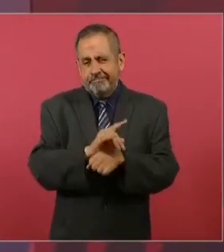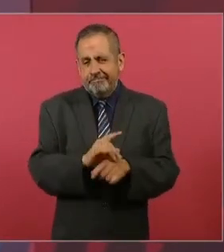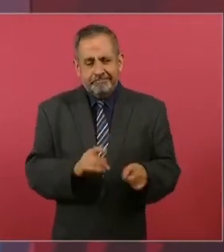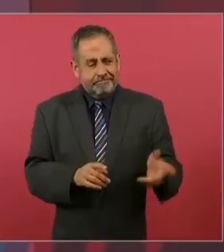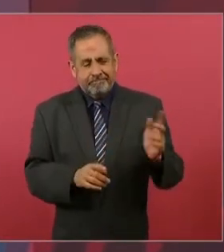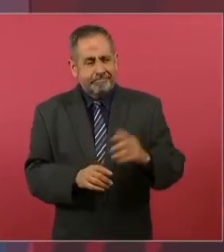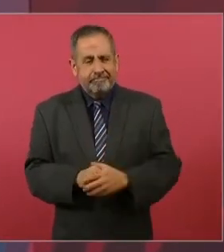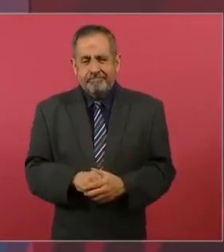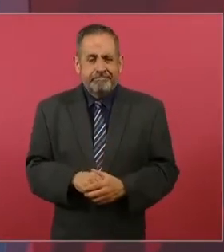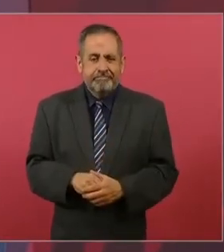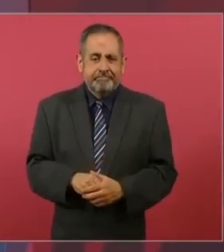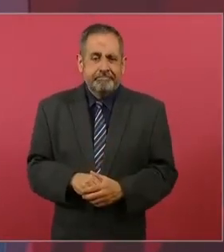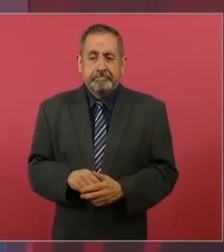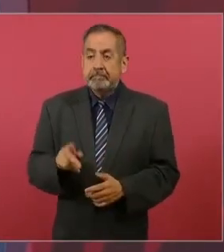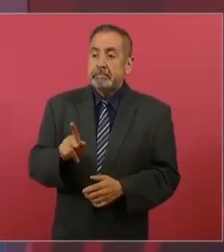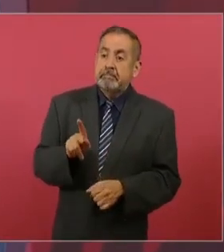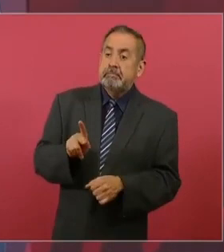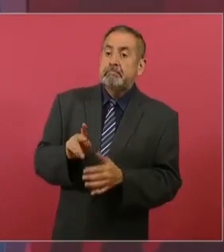es